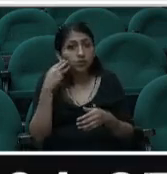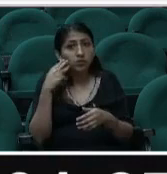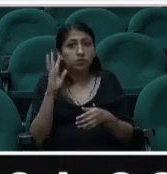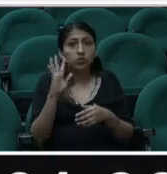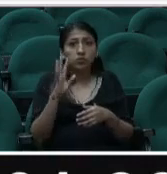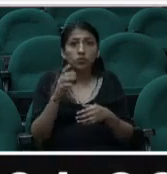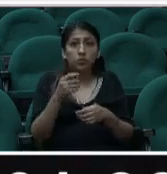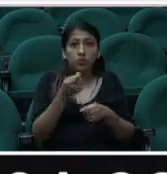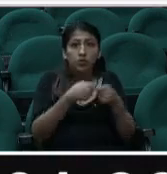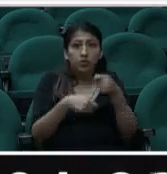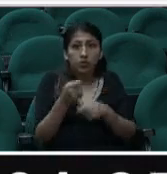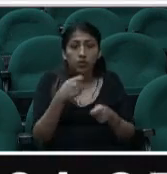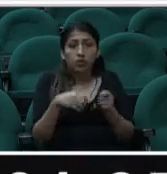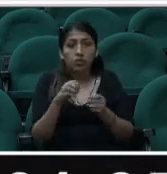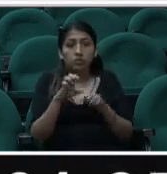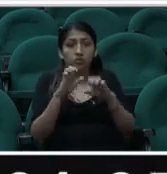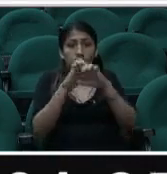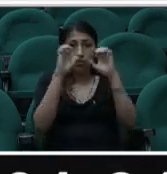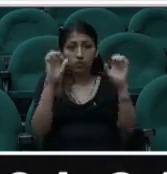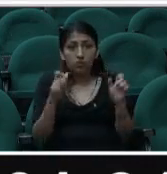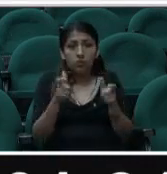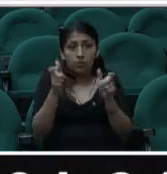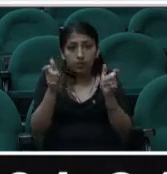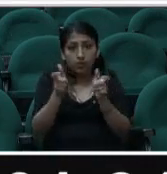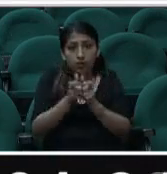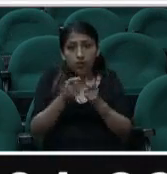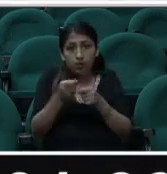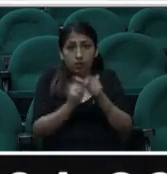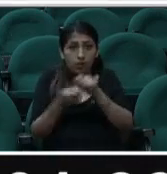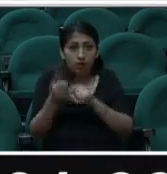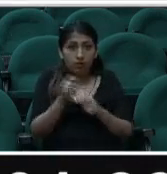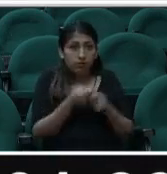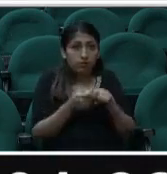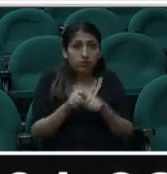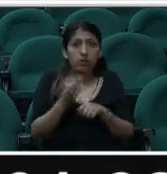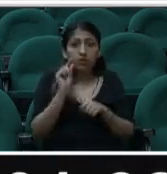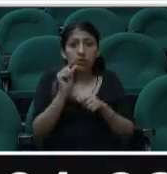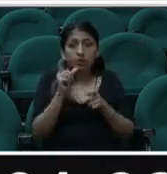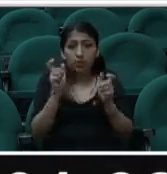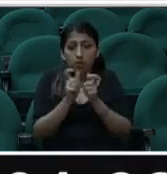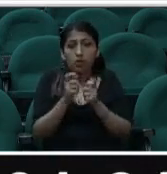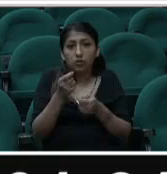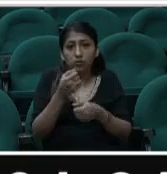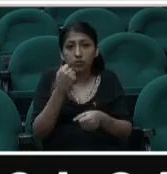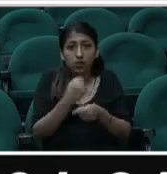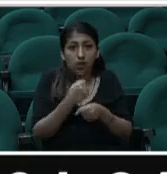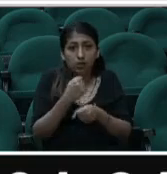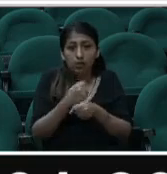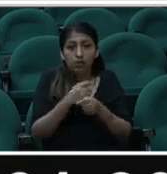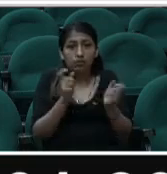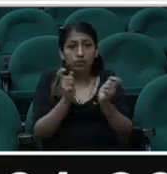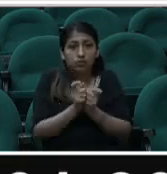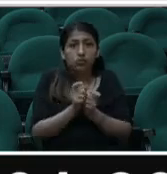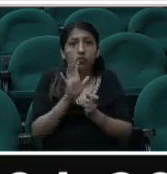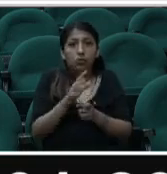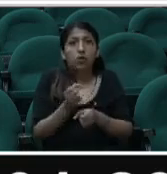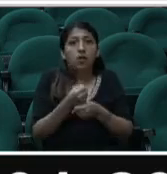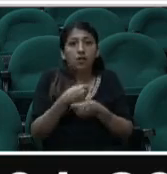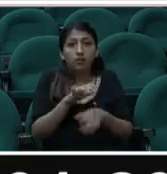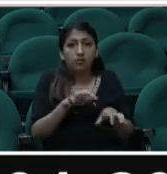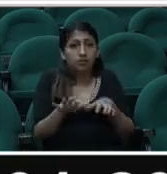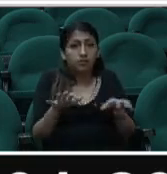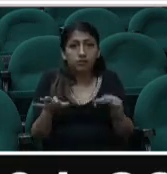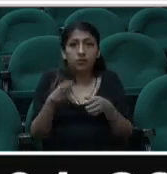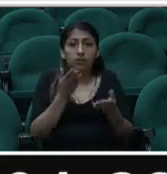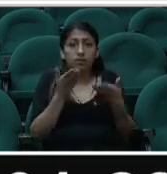comerciantes son los emprendedores son los pequeños artesanos los pequeños comercios comerciantes microempresarios que en realidad son quienes mueven las